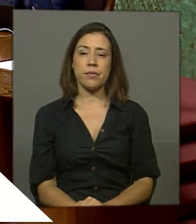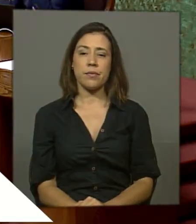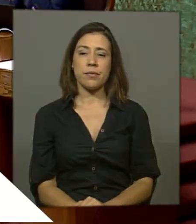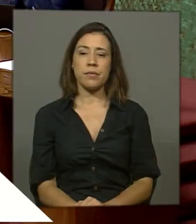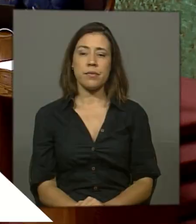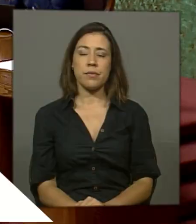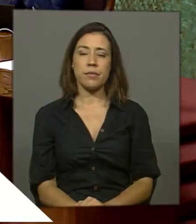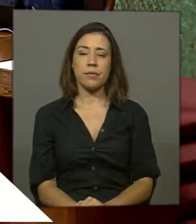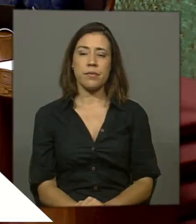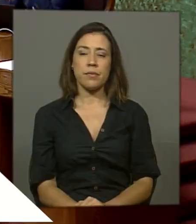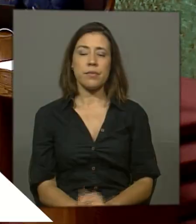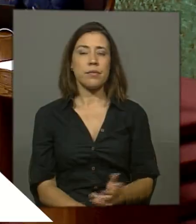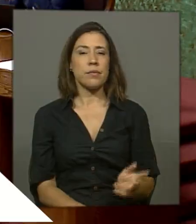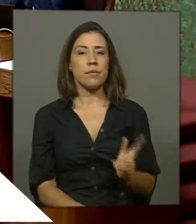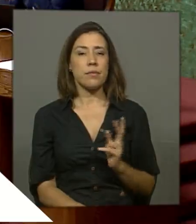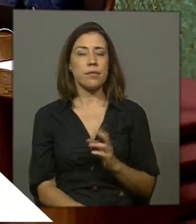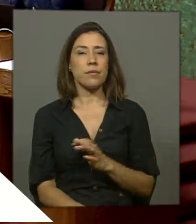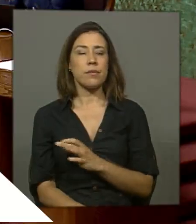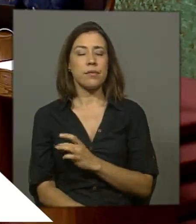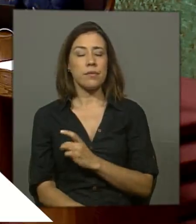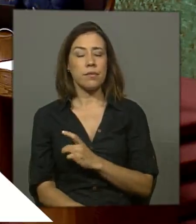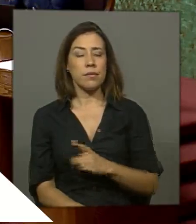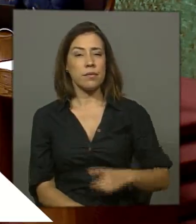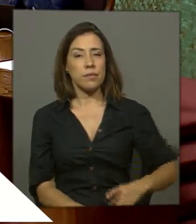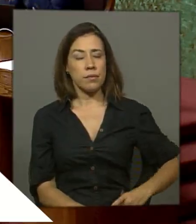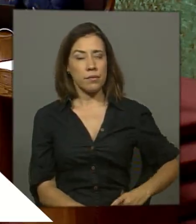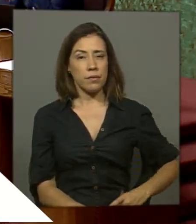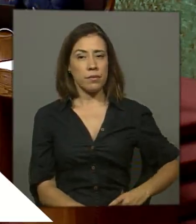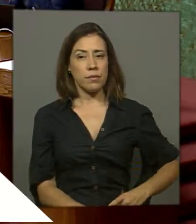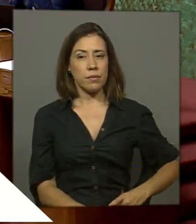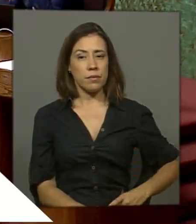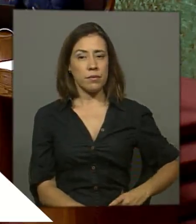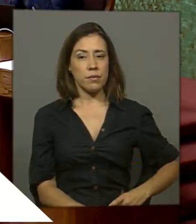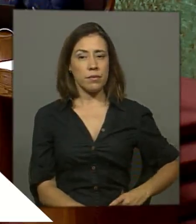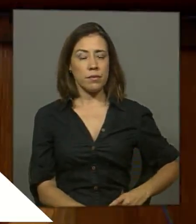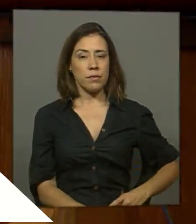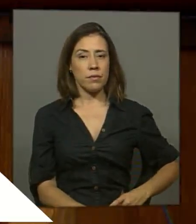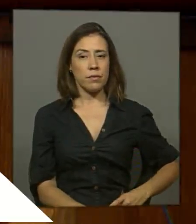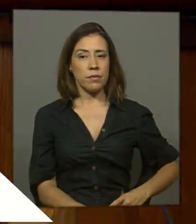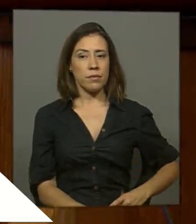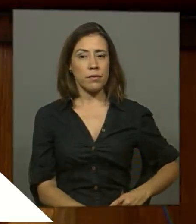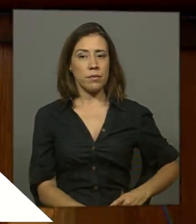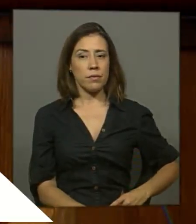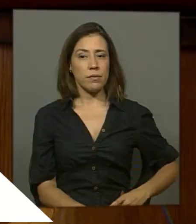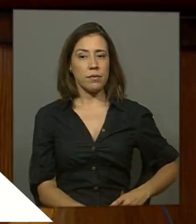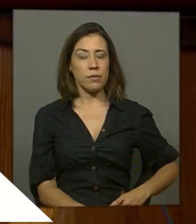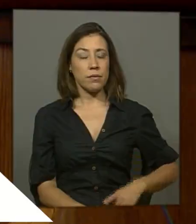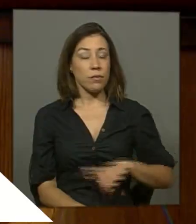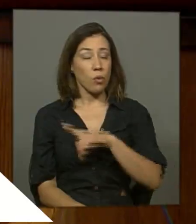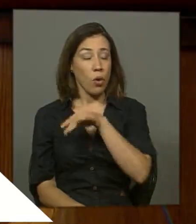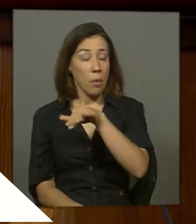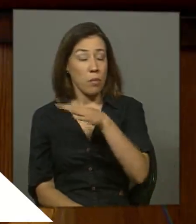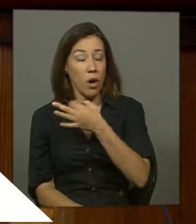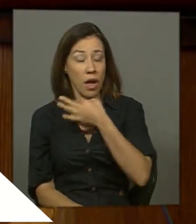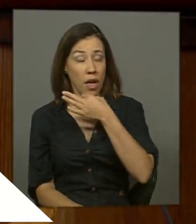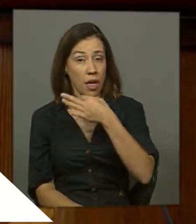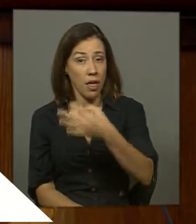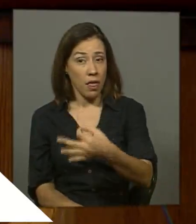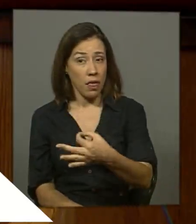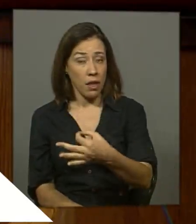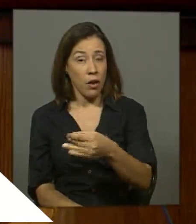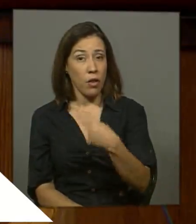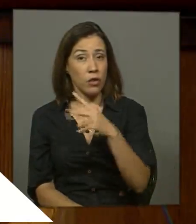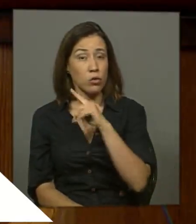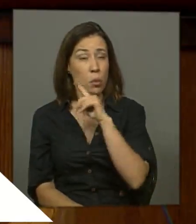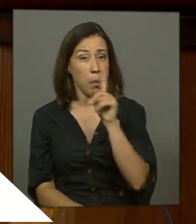ministro señor diputado señor diputado tomando sus propias palabras de alguna de sus